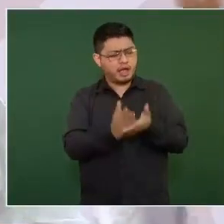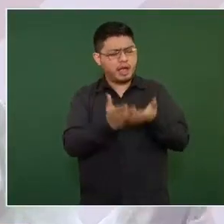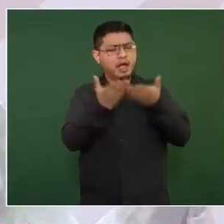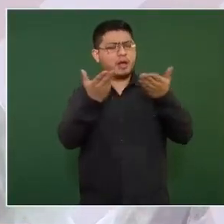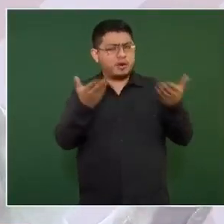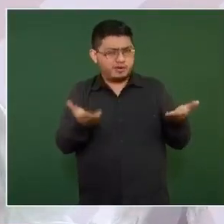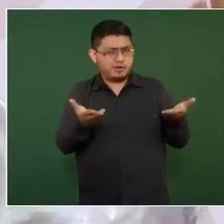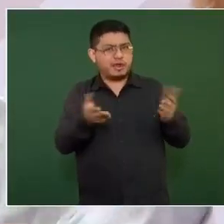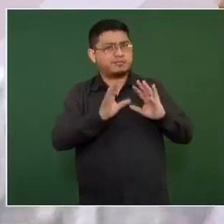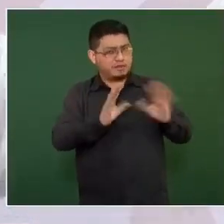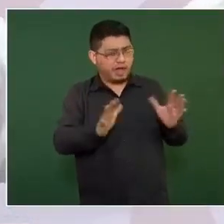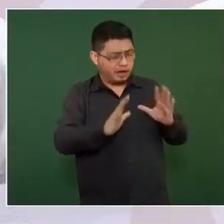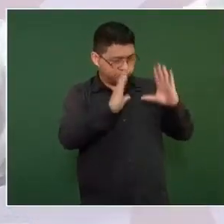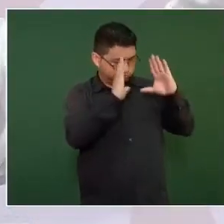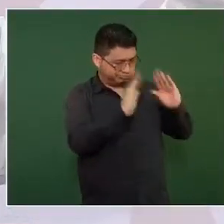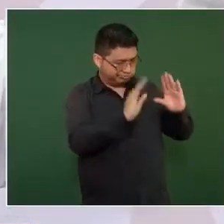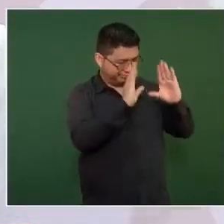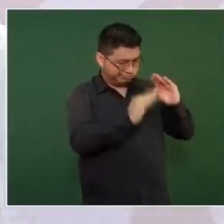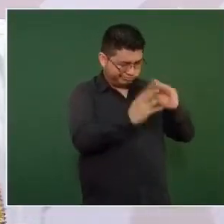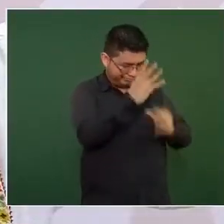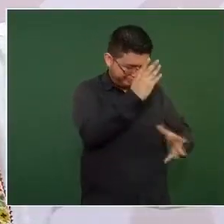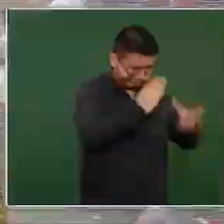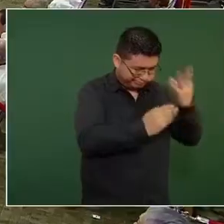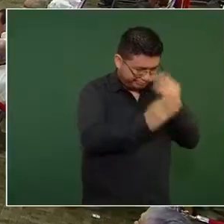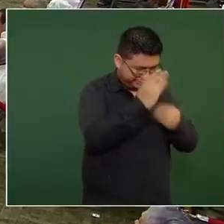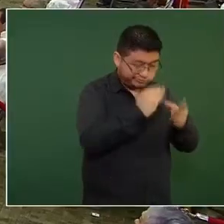especialistas. Se